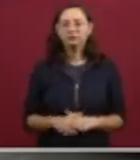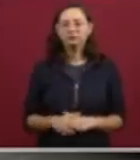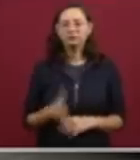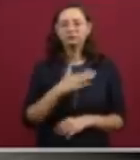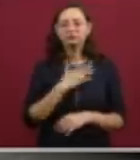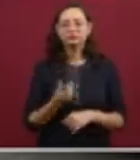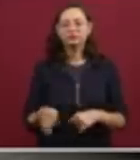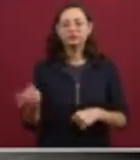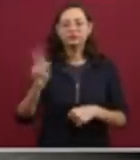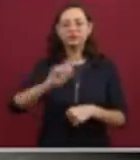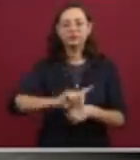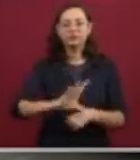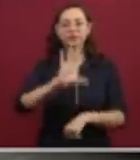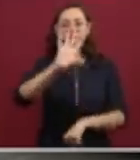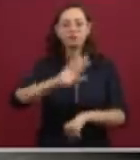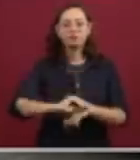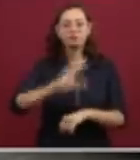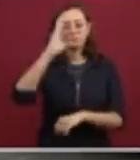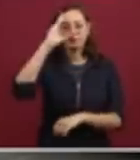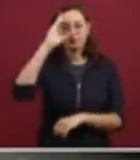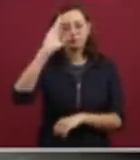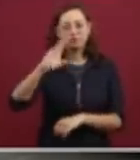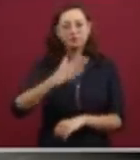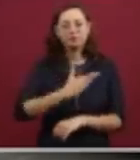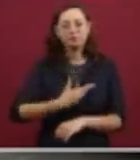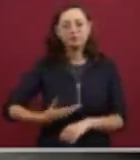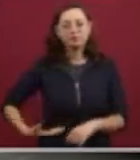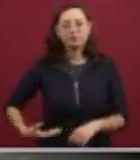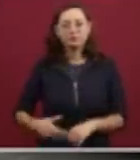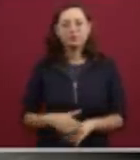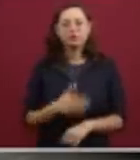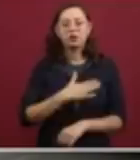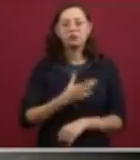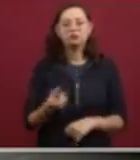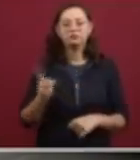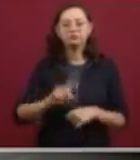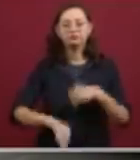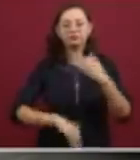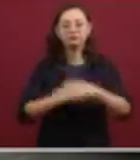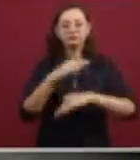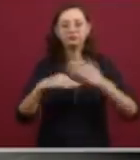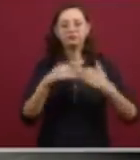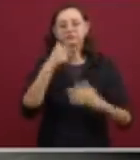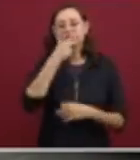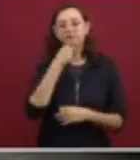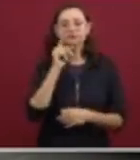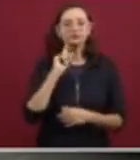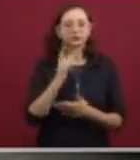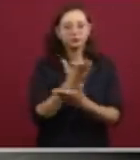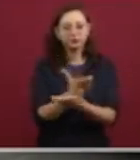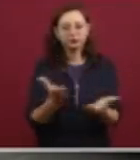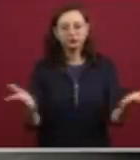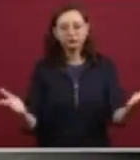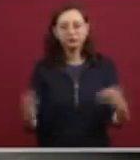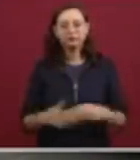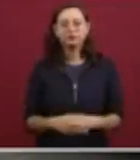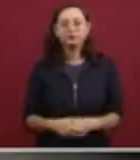Buenos días. Con su permiso, señor presidente. Buenos días a todas y a todos. Comentarles un poquito